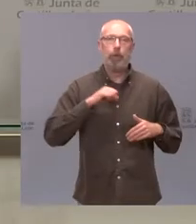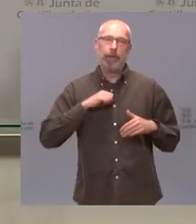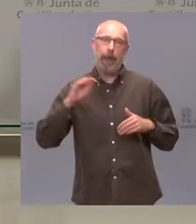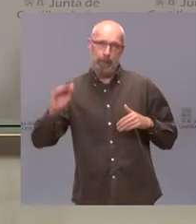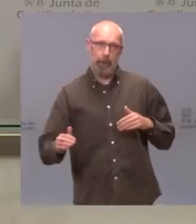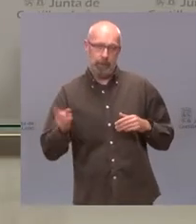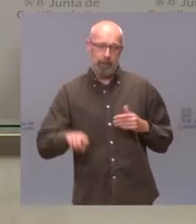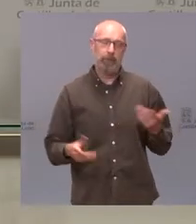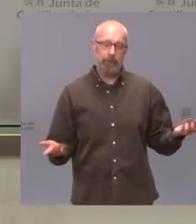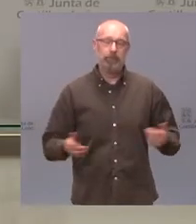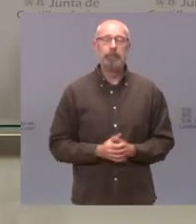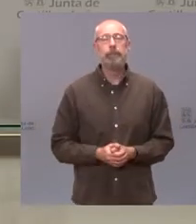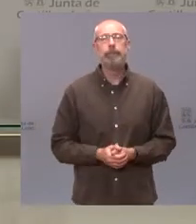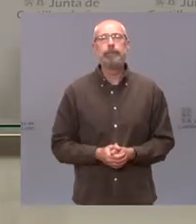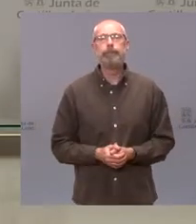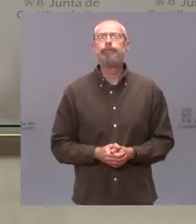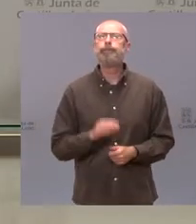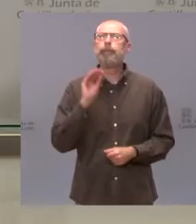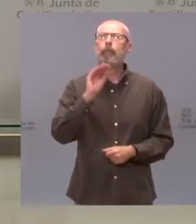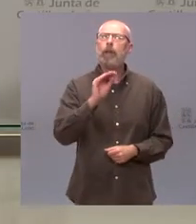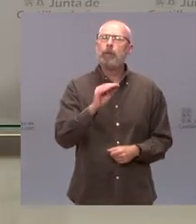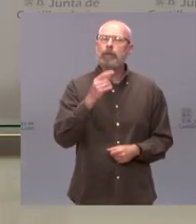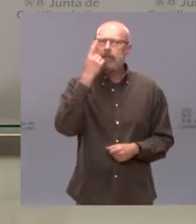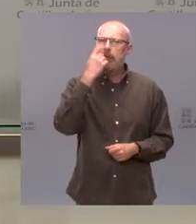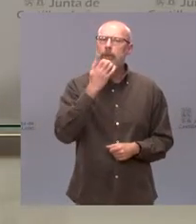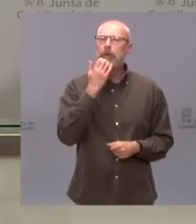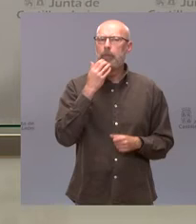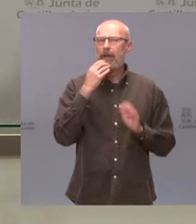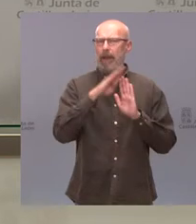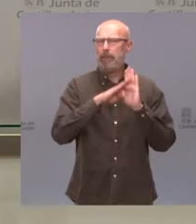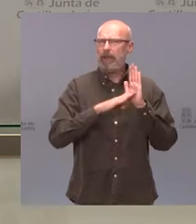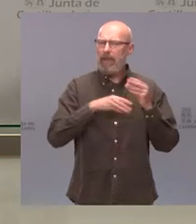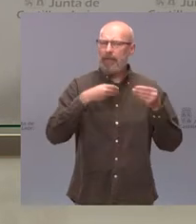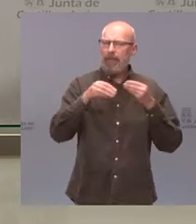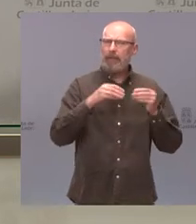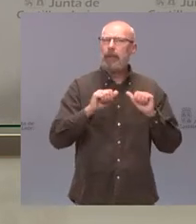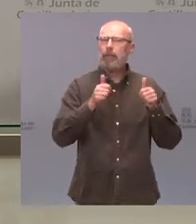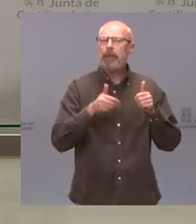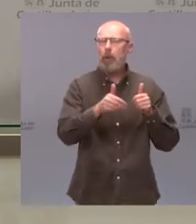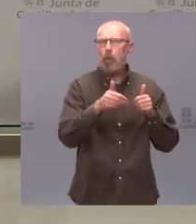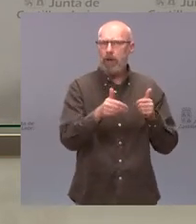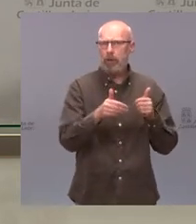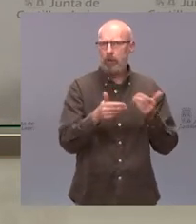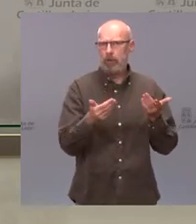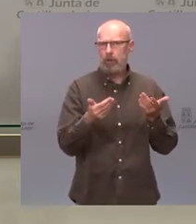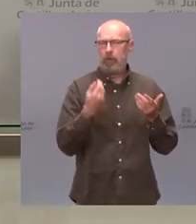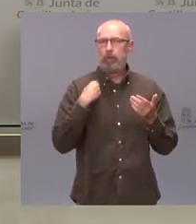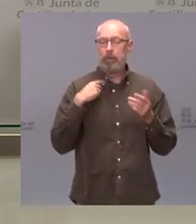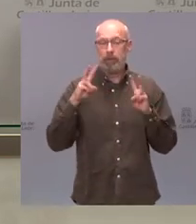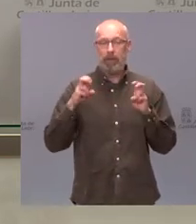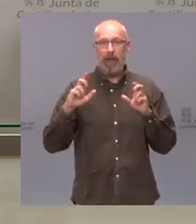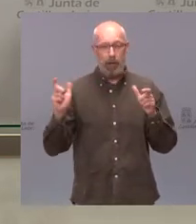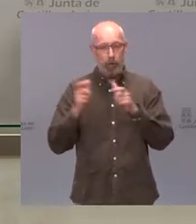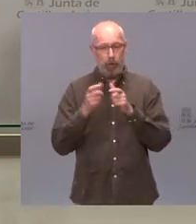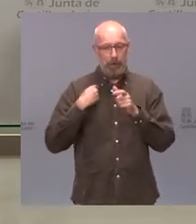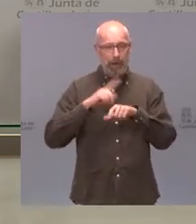quería saber cuándo entraría en vigor esa relajación de medidas y sobre la petición al TSJ de limitar las reuniones entre la 1 y las 6 de